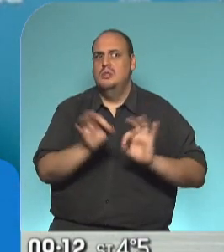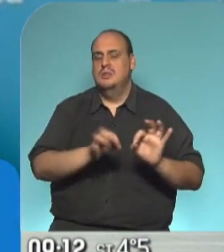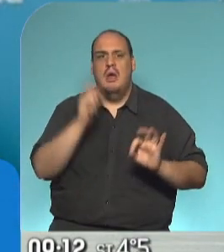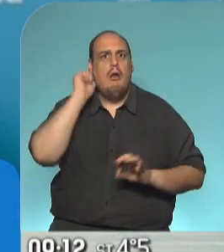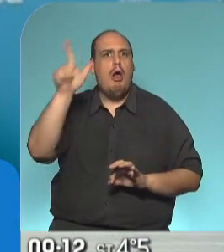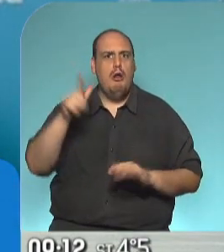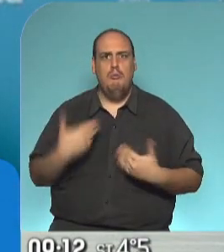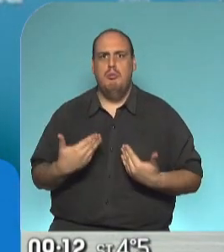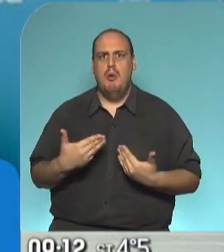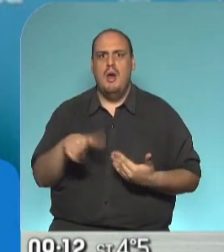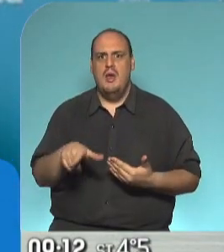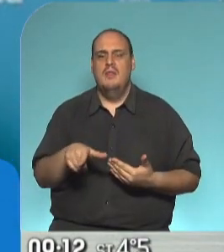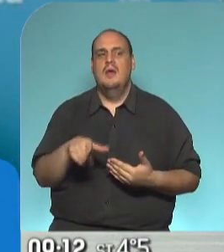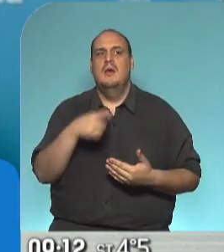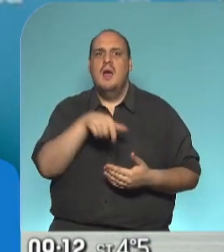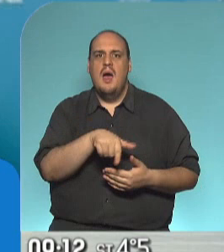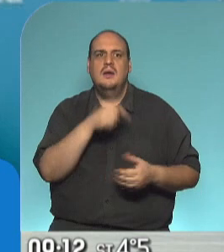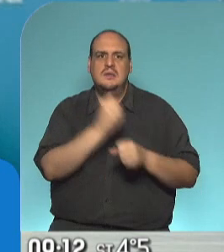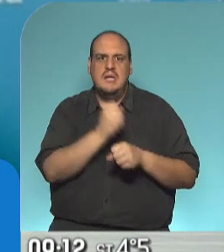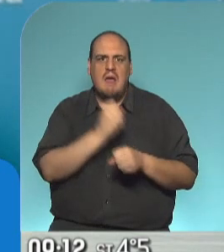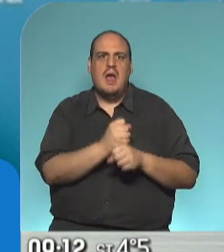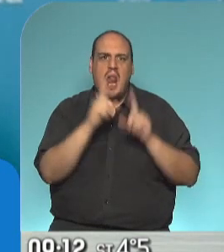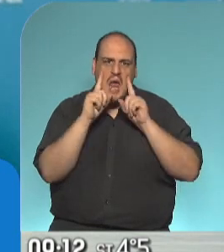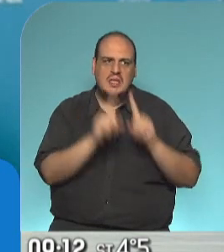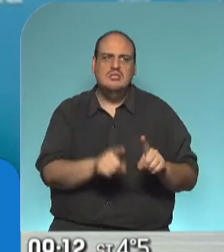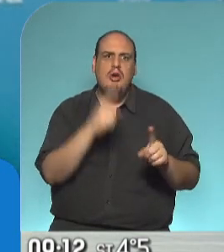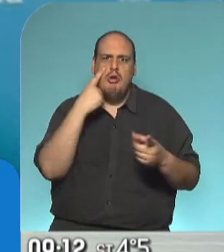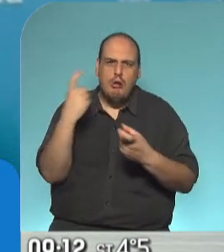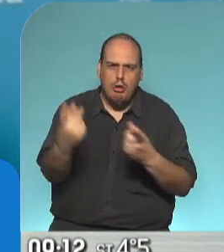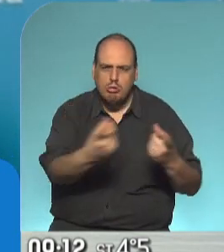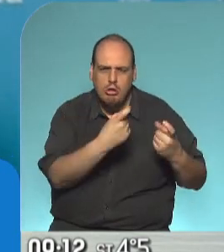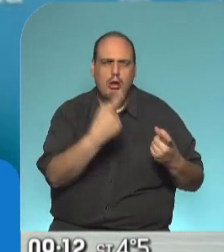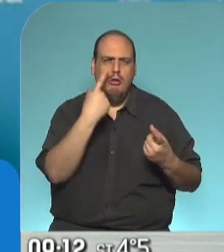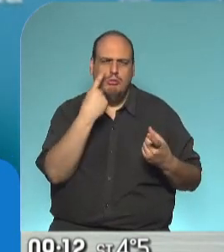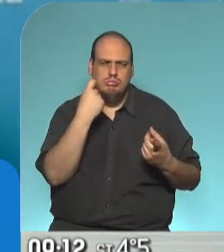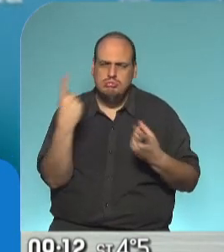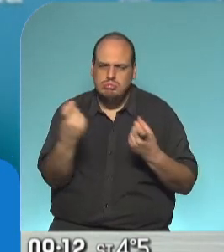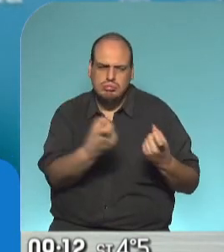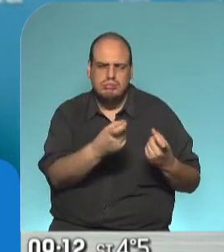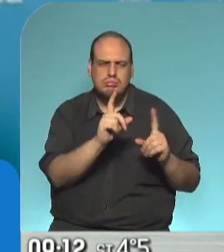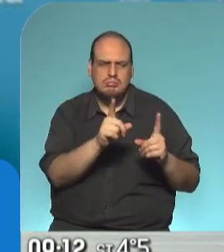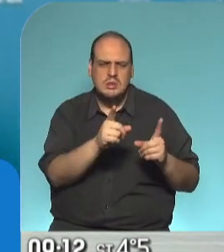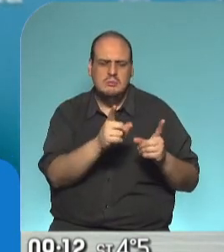lograr ampliar el diagnóstico, trabajar en la vigilancia epidemiológica, en el control de la